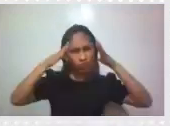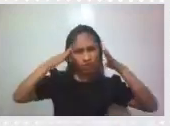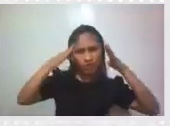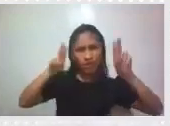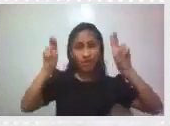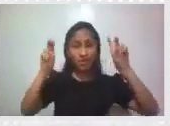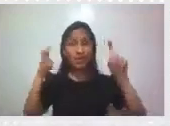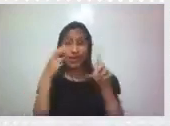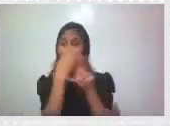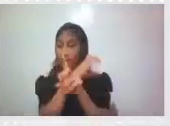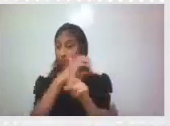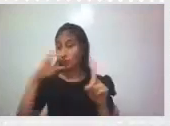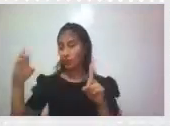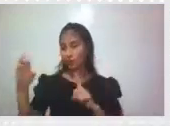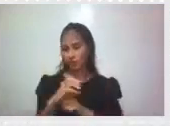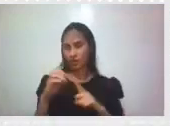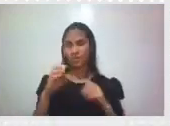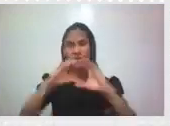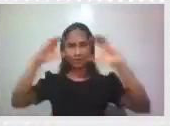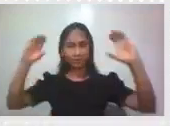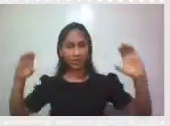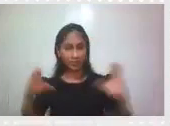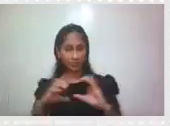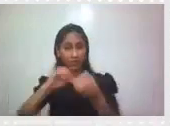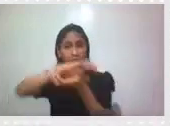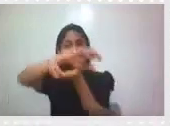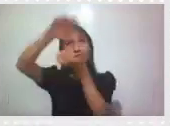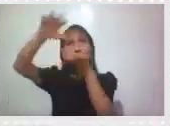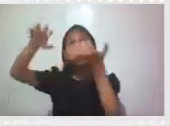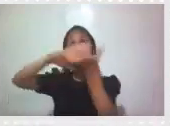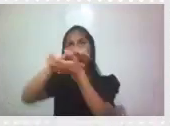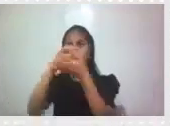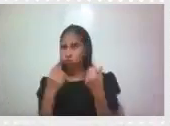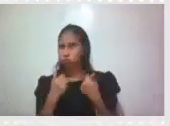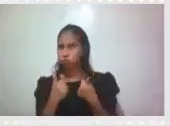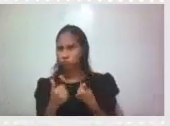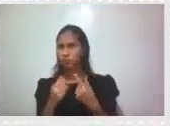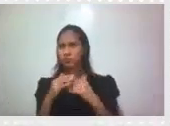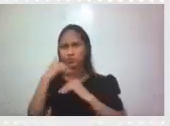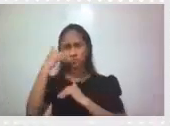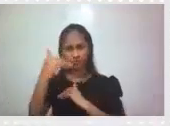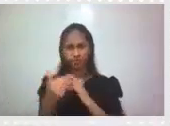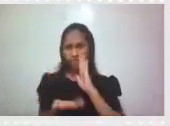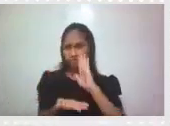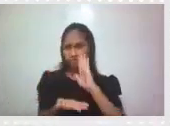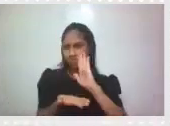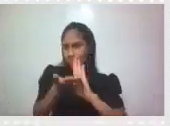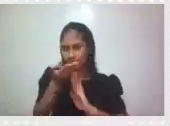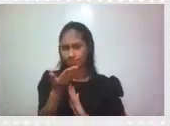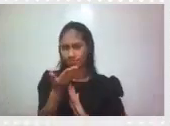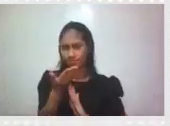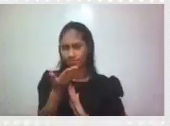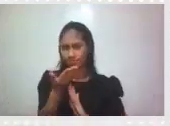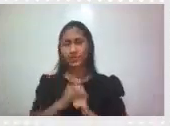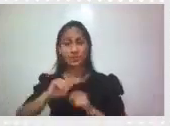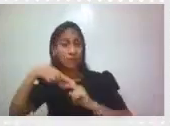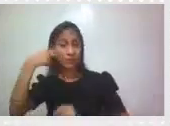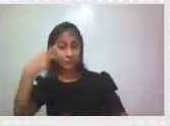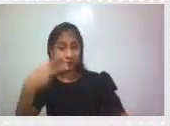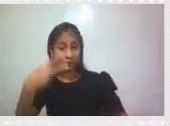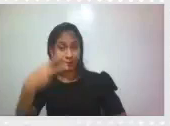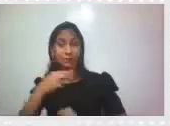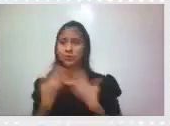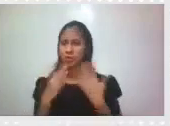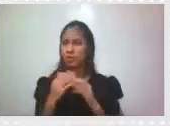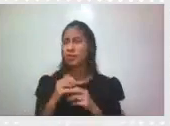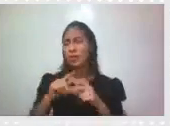la certificación ambiental. Esos fueron los resultados que obtuvimos nosotros con la implementación de esas 2 primeras iniciativas institucionales que